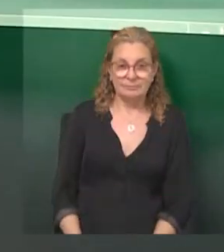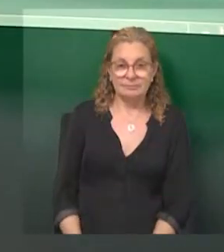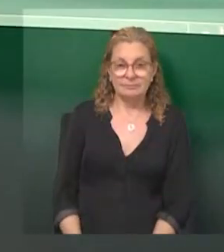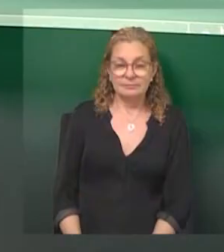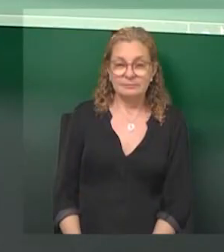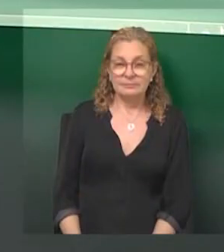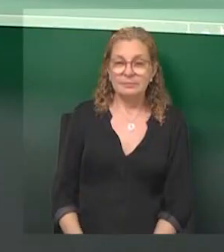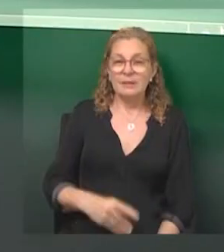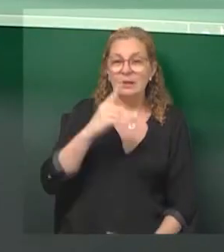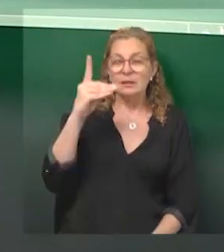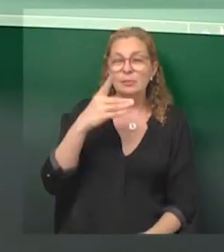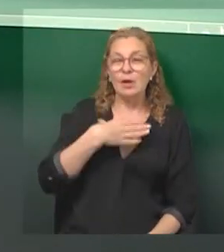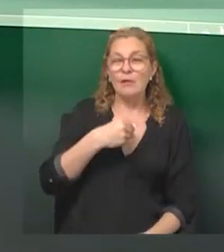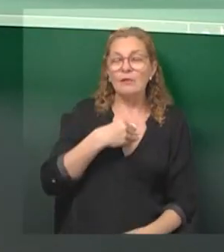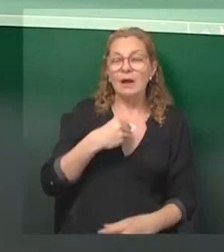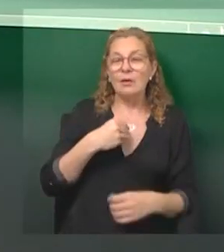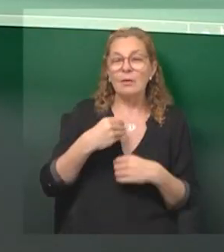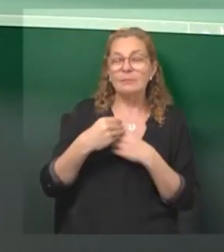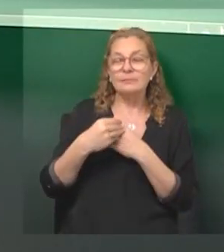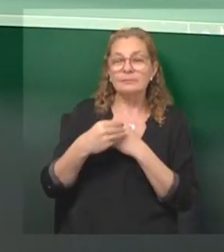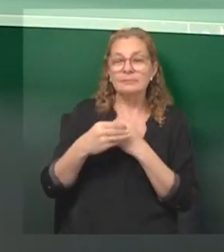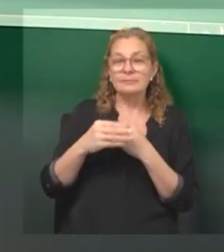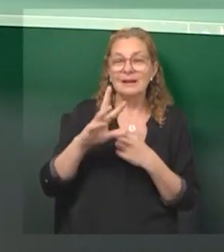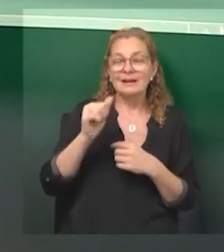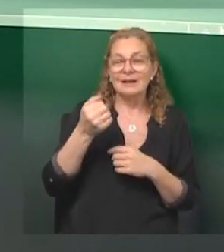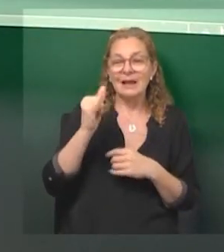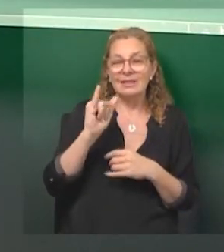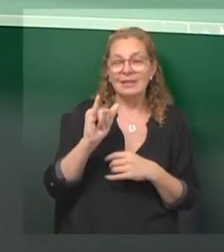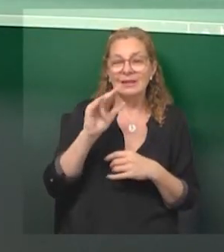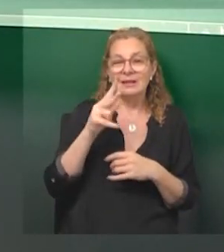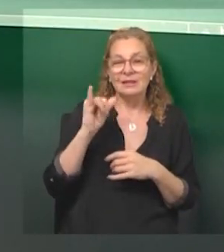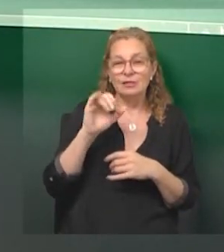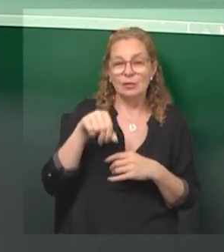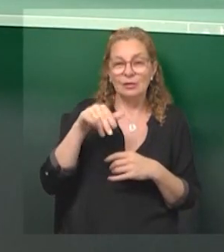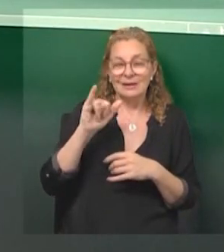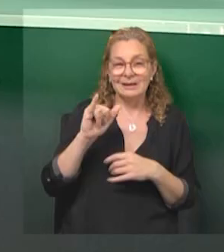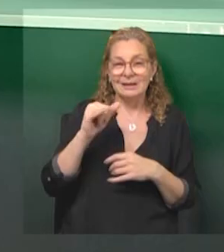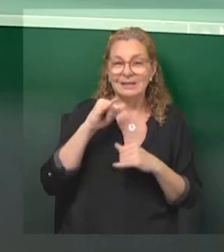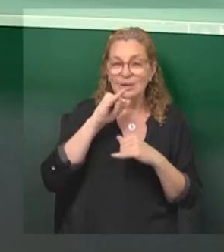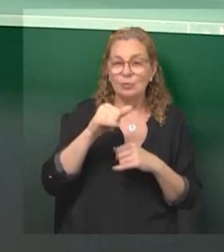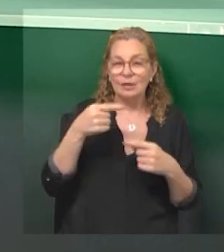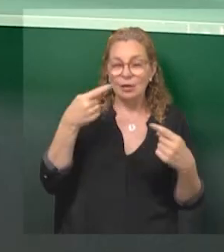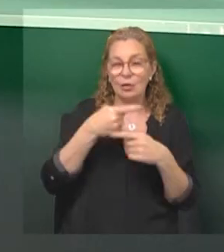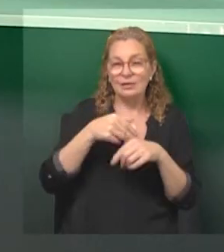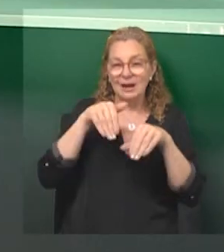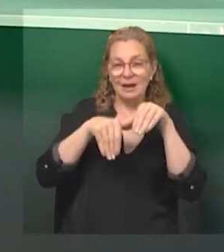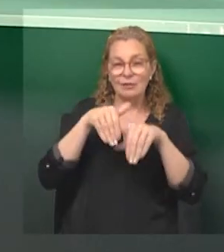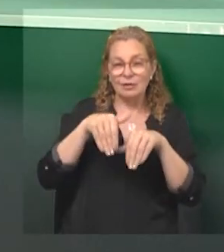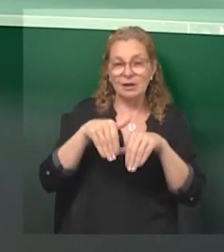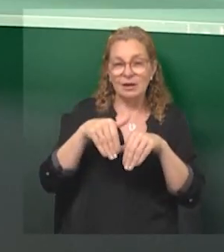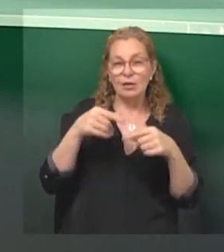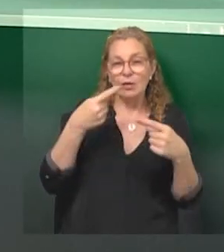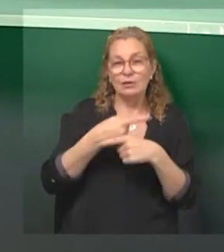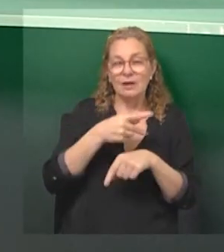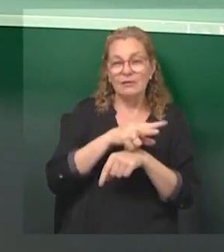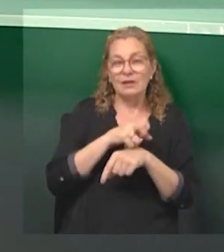el diputado nacionalista javiel Javier radicioni presentó una denuncia en la corte electoral contra la exfiscal Gabriela fosati